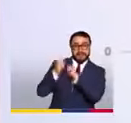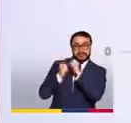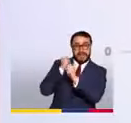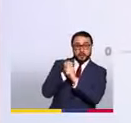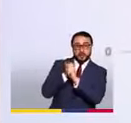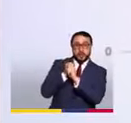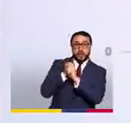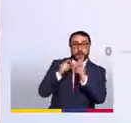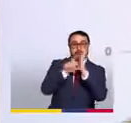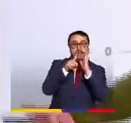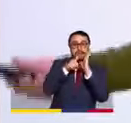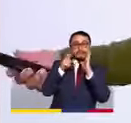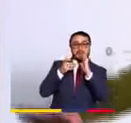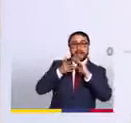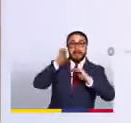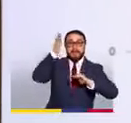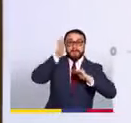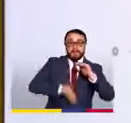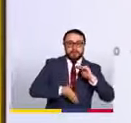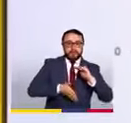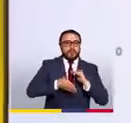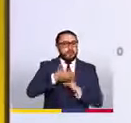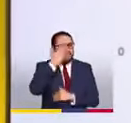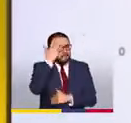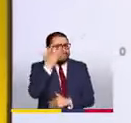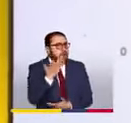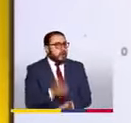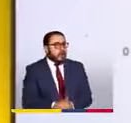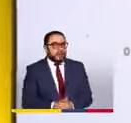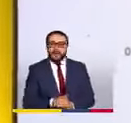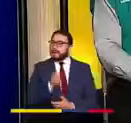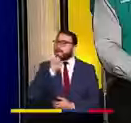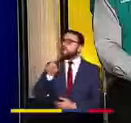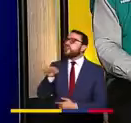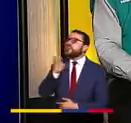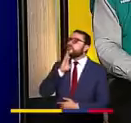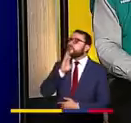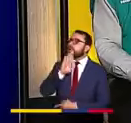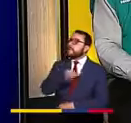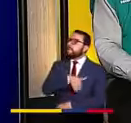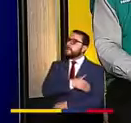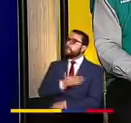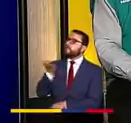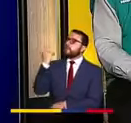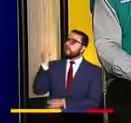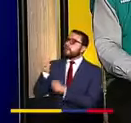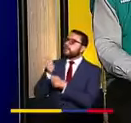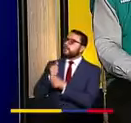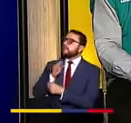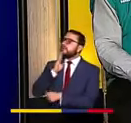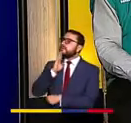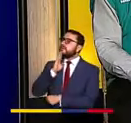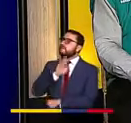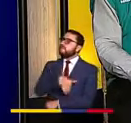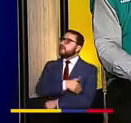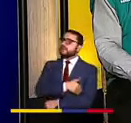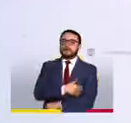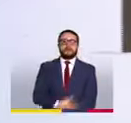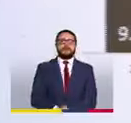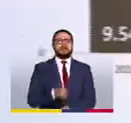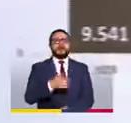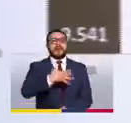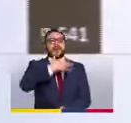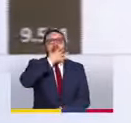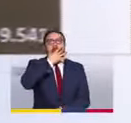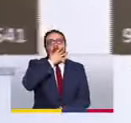qué? ¿Quién era el ministro hace 10 años? Ministro Alejandro Gaviria modificó